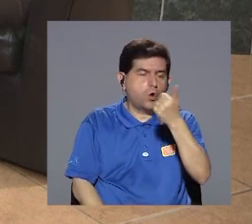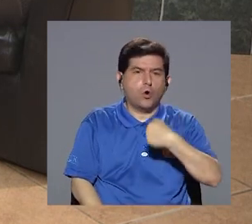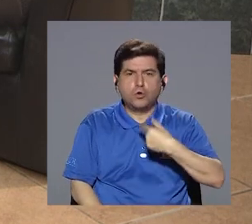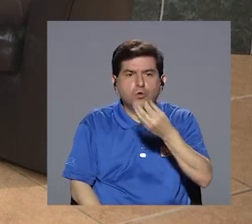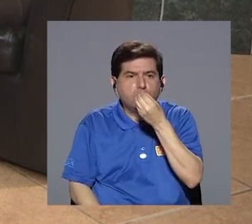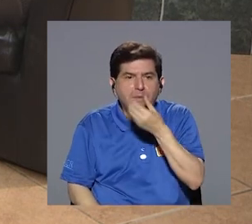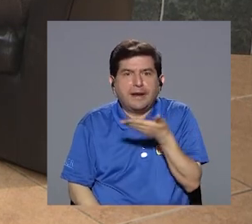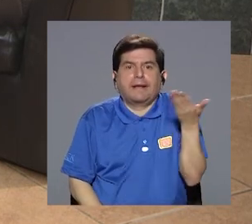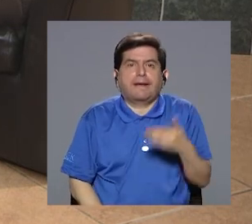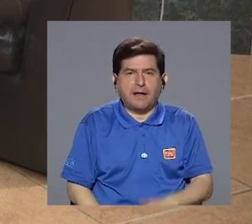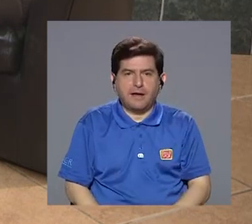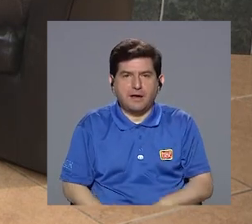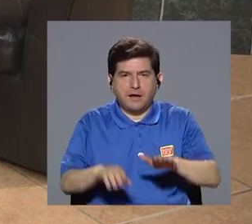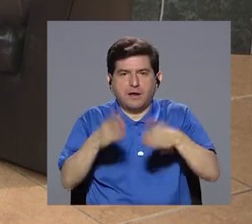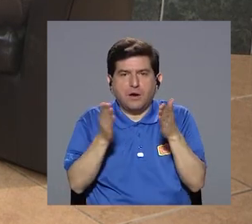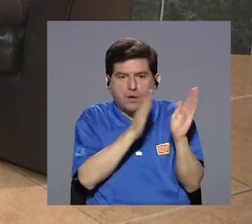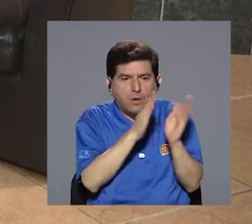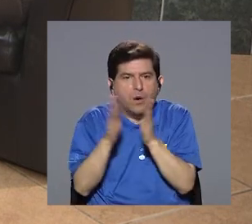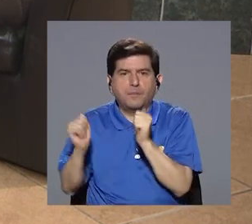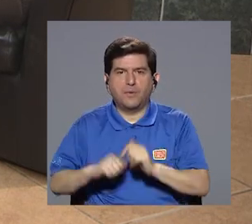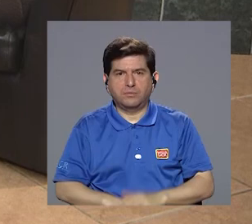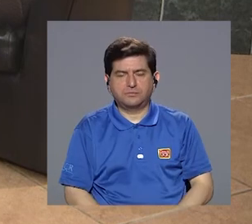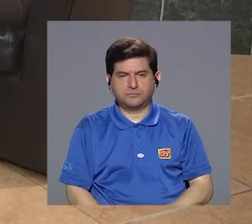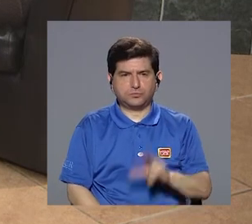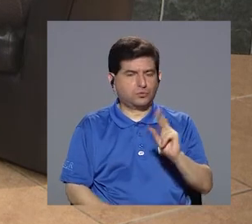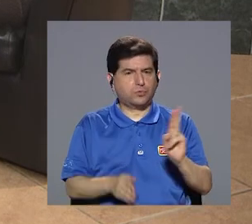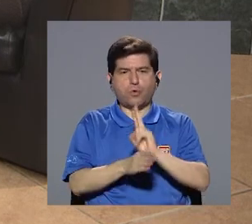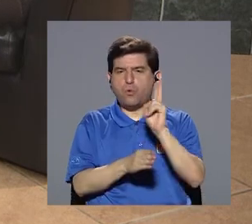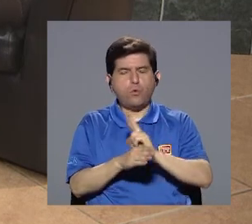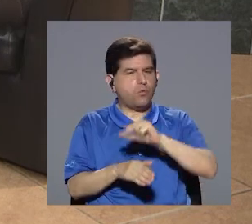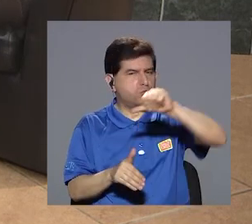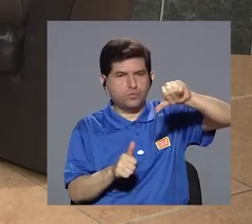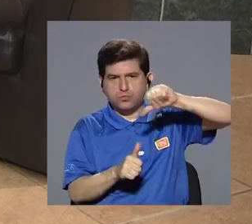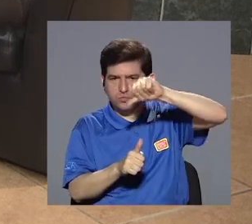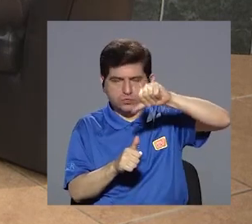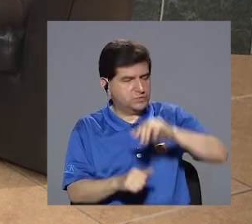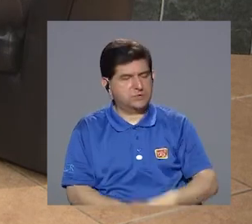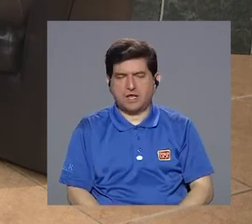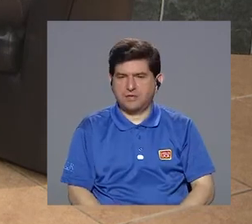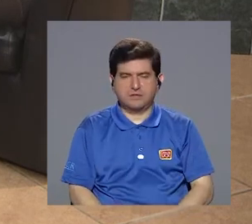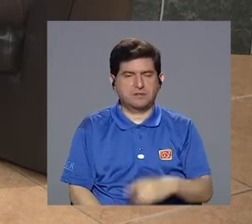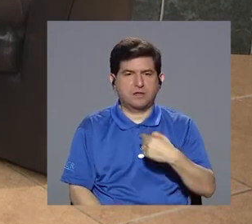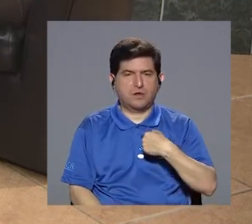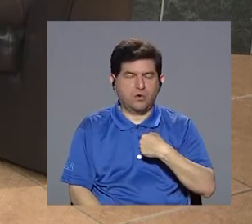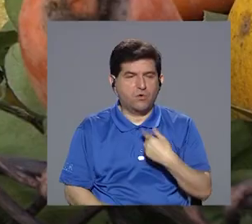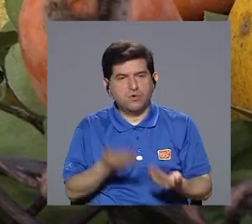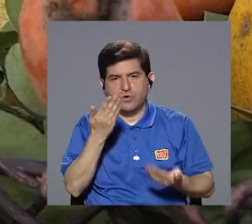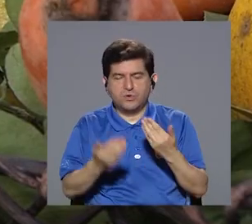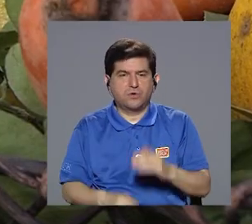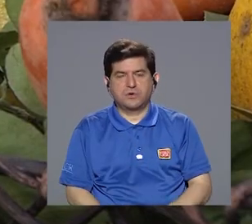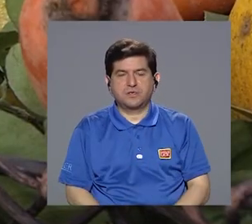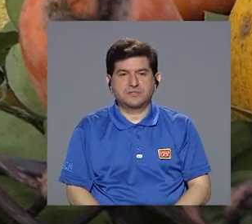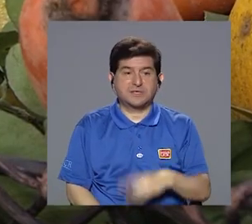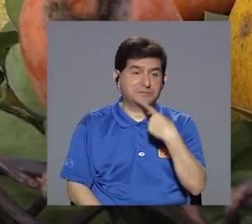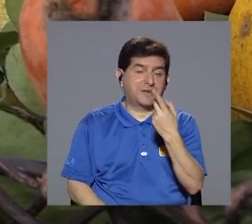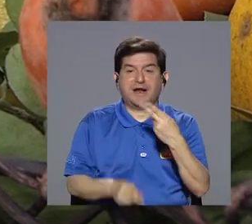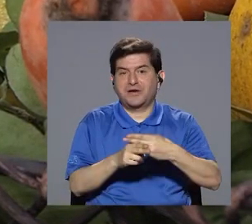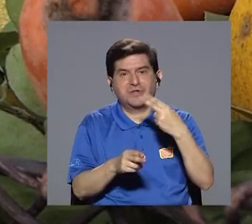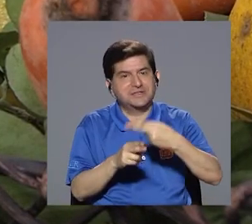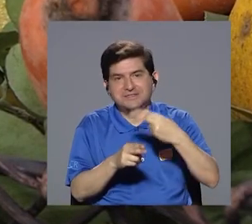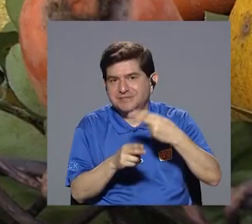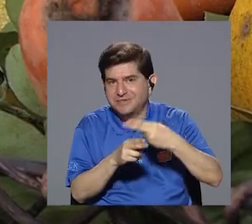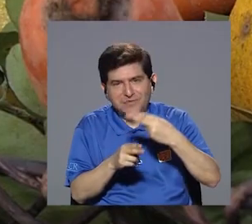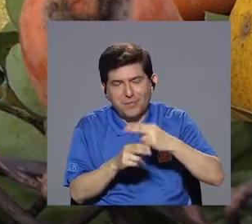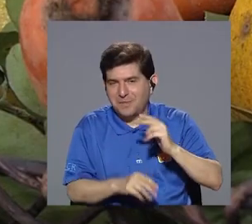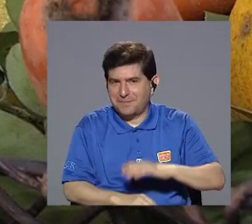que voy a comer, cómo lo voy a preparar. Entonces ya no uso aceites, ya no uso ni siquiera los aceites de lata, para no decir nombres,